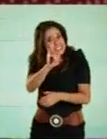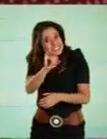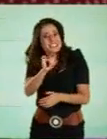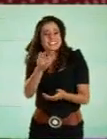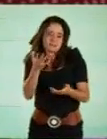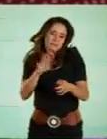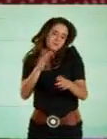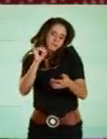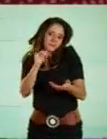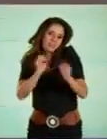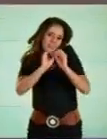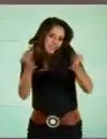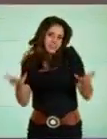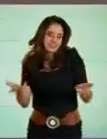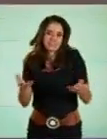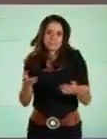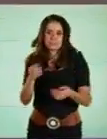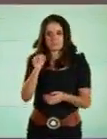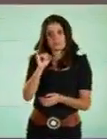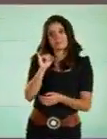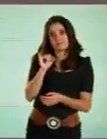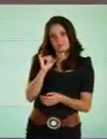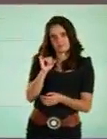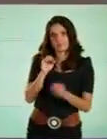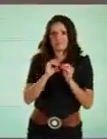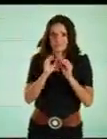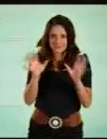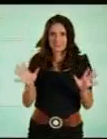Sí, ¿por qué más? Sí, claro.